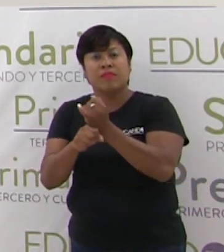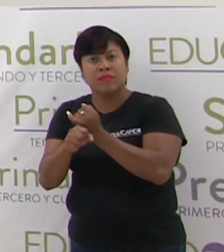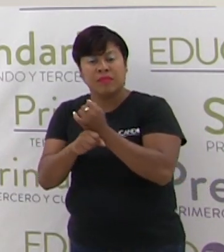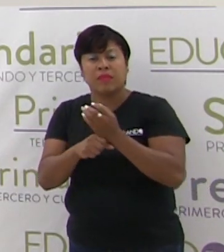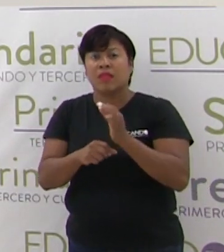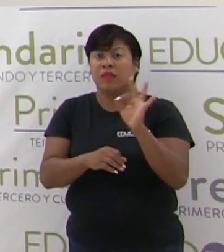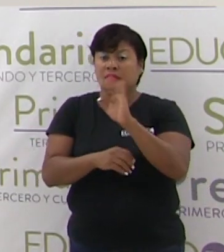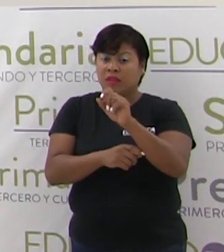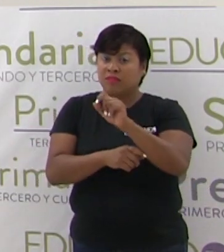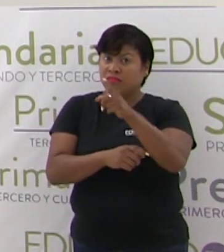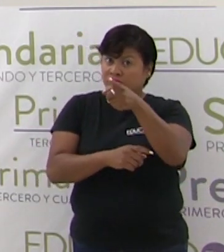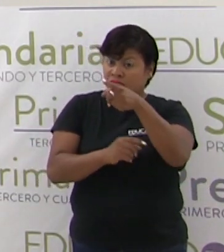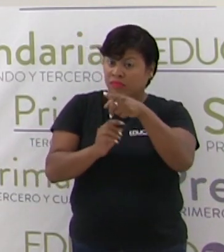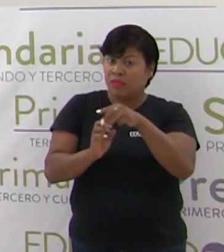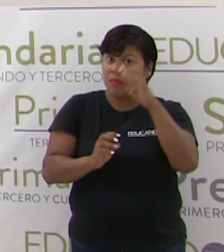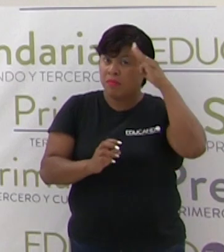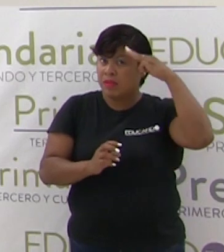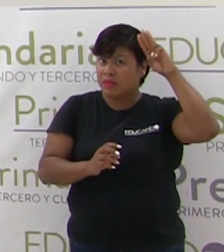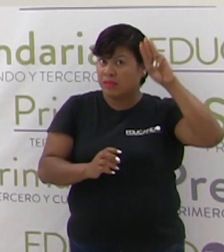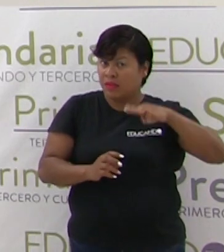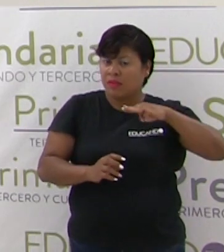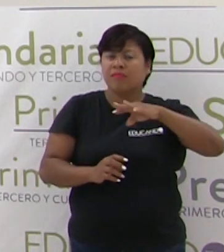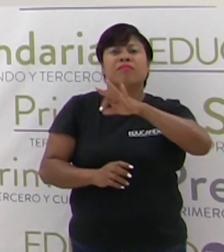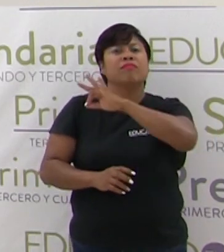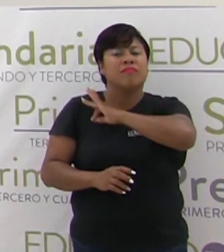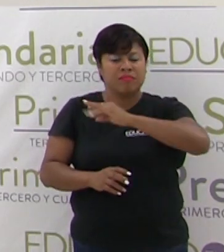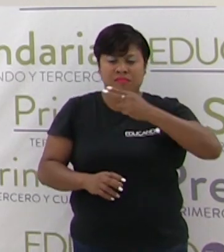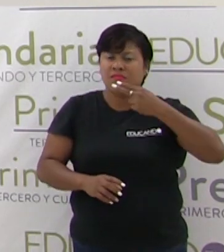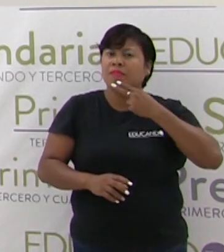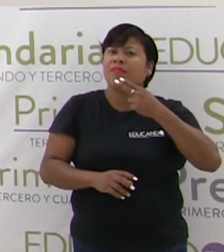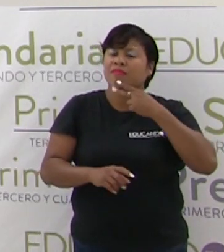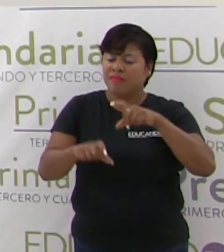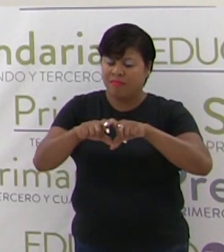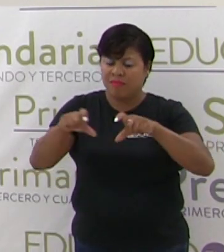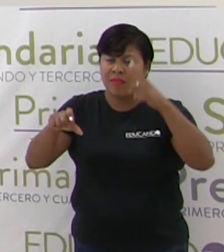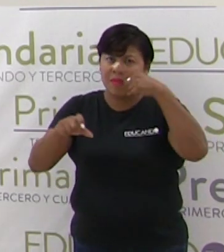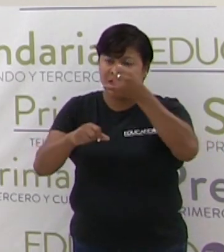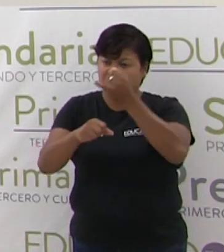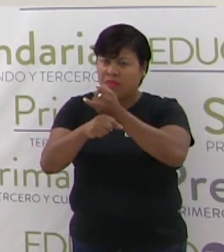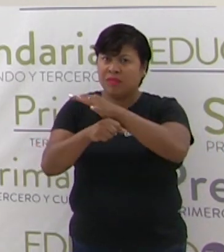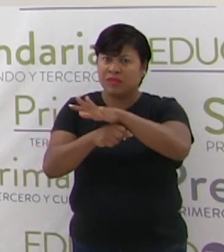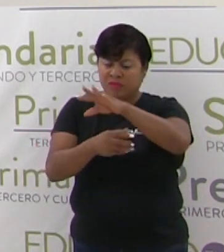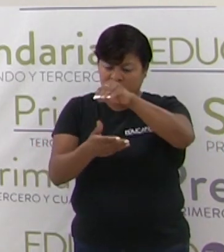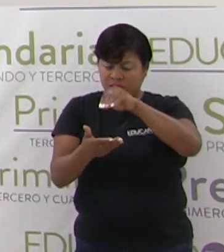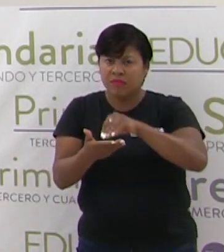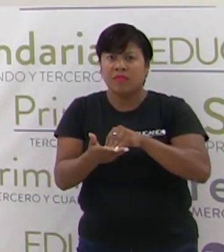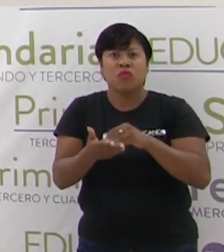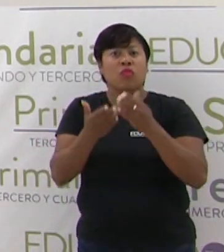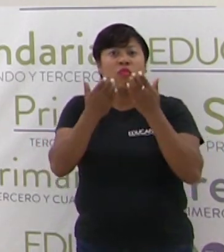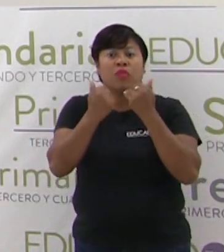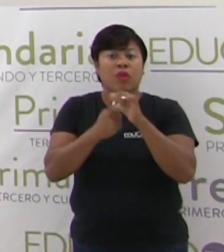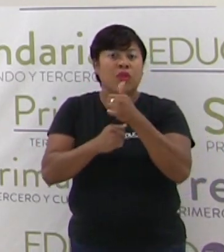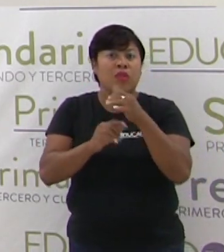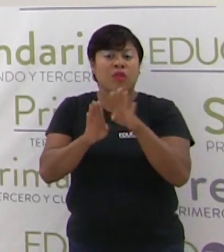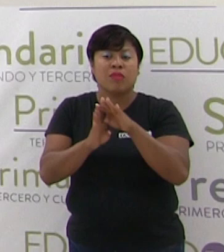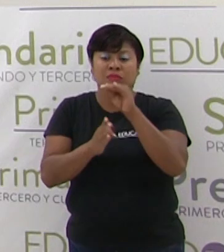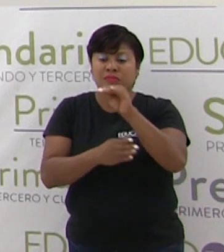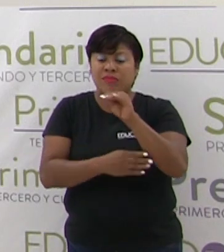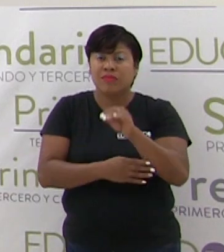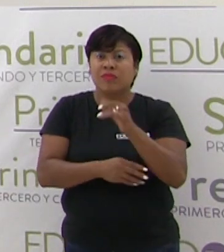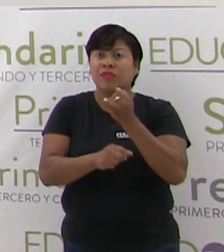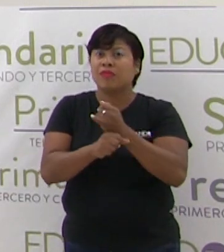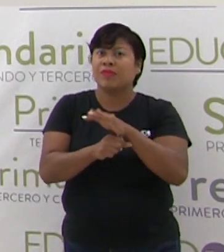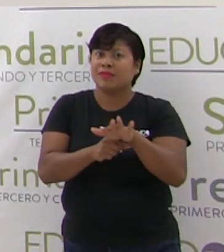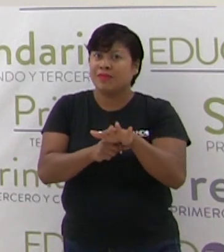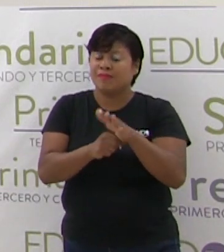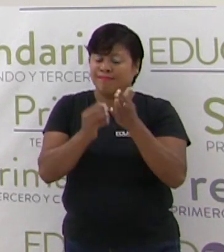de un doctorado se siguen utilizando las fichas para registrar la información. No hay otra manera de registrar la